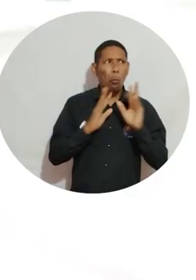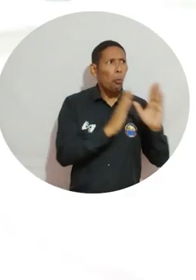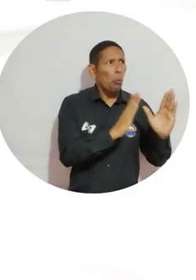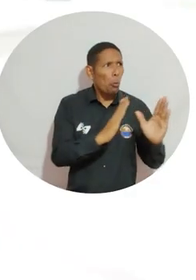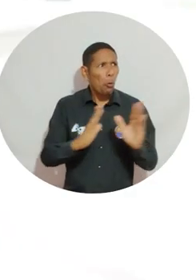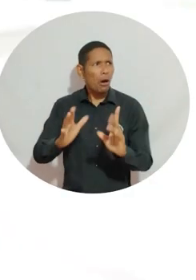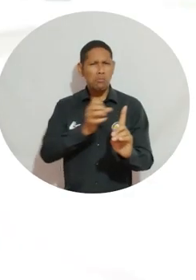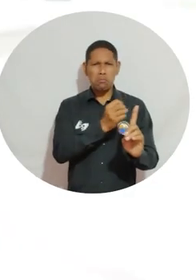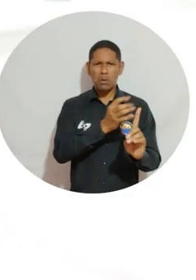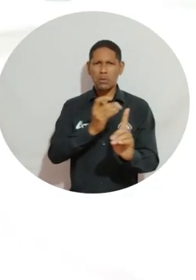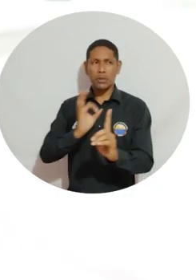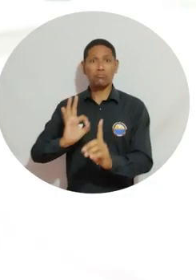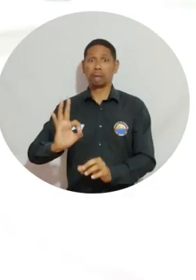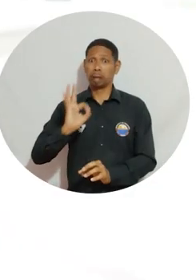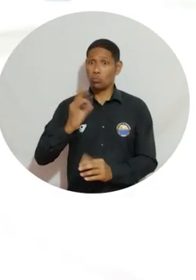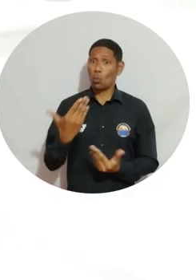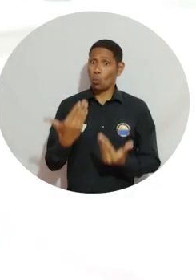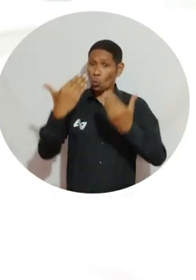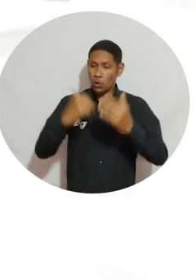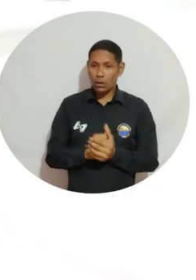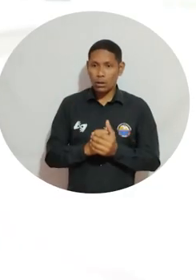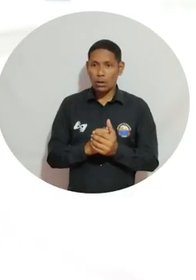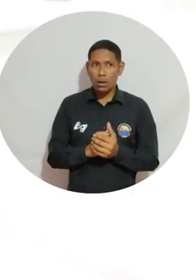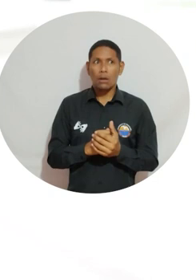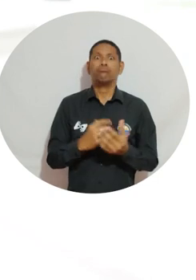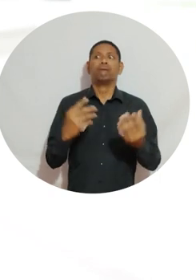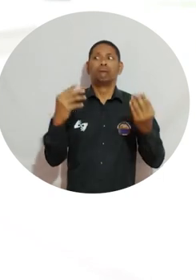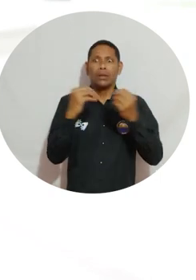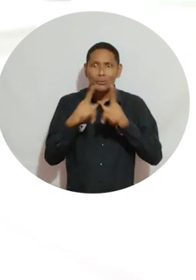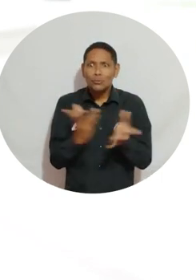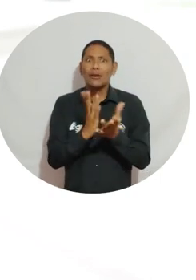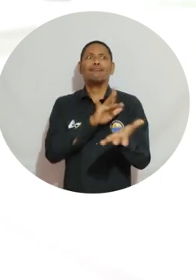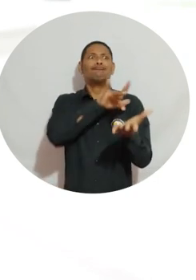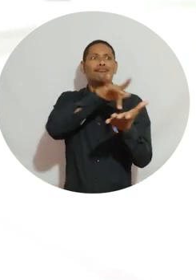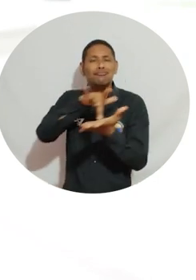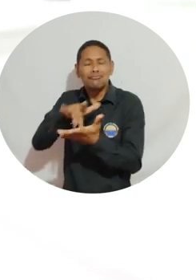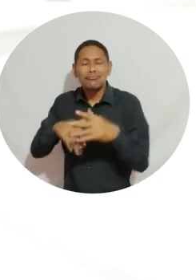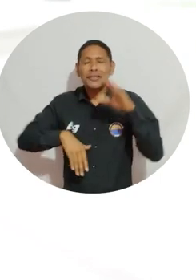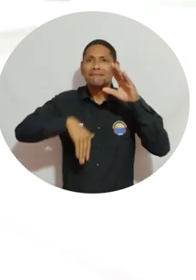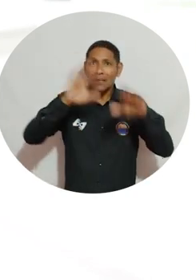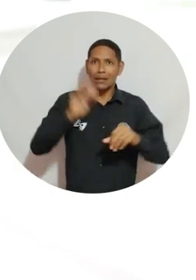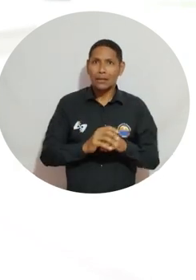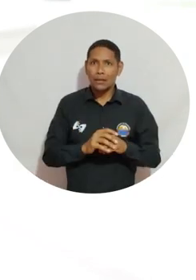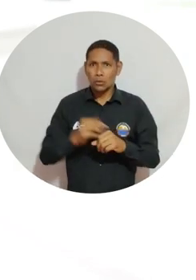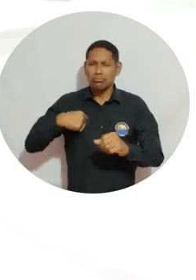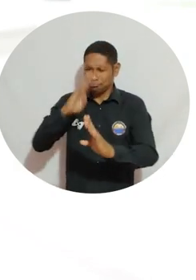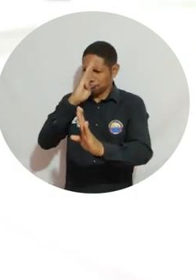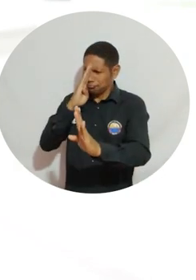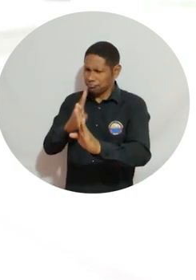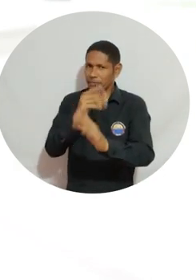Se ve mucho más organizado, la calidad de las ponencias es muchísimo mejor, hay más acogida por parte de los estudiantes. Creo